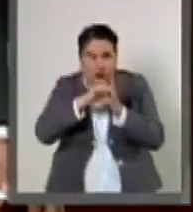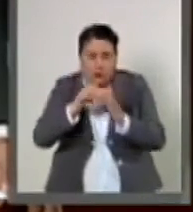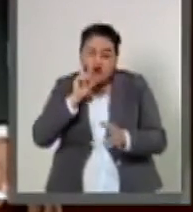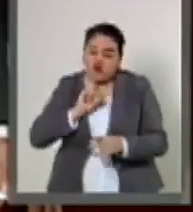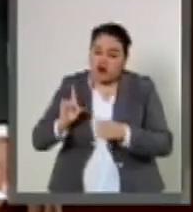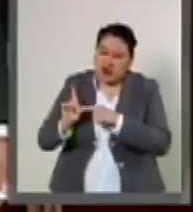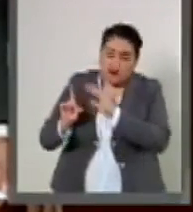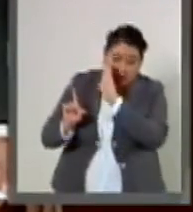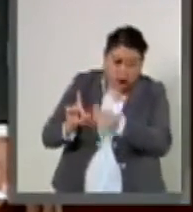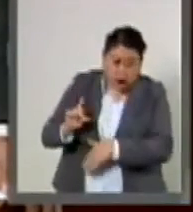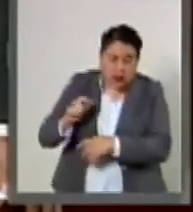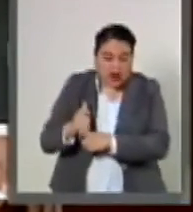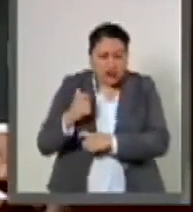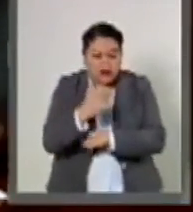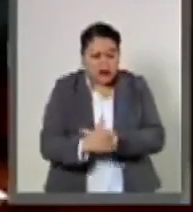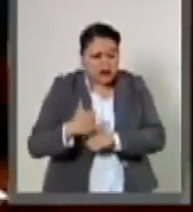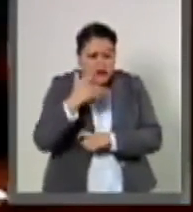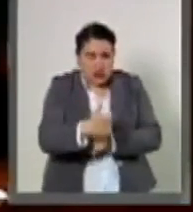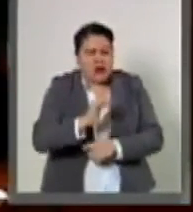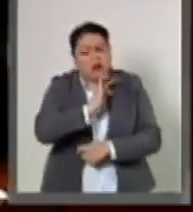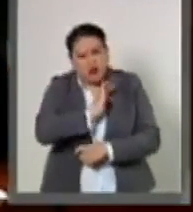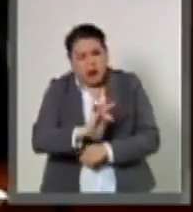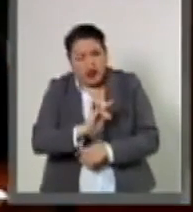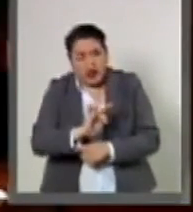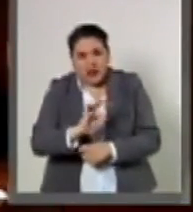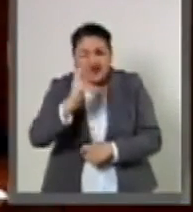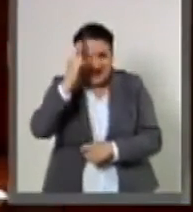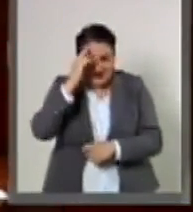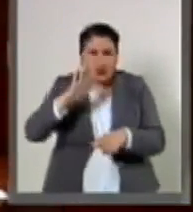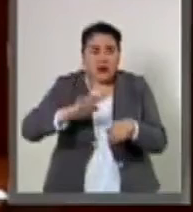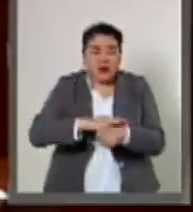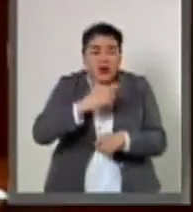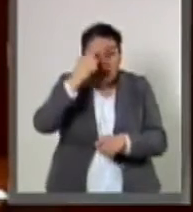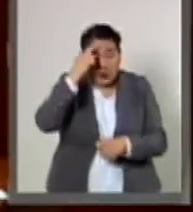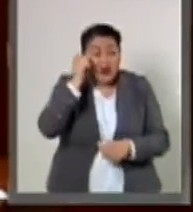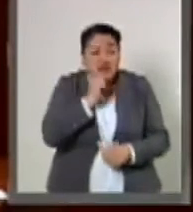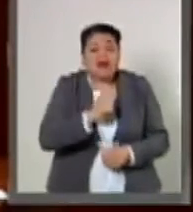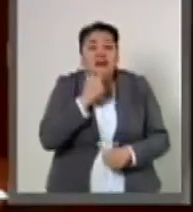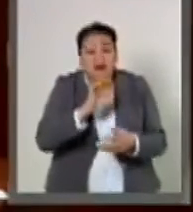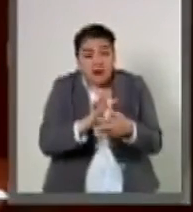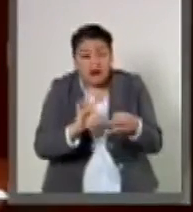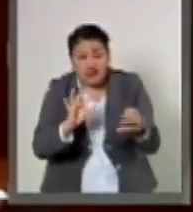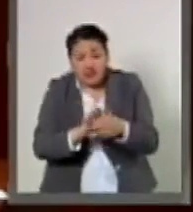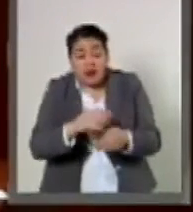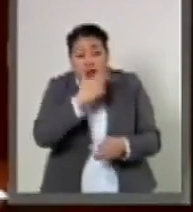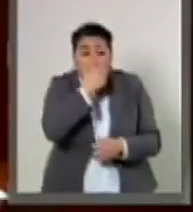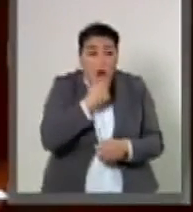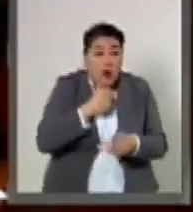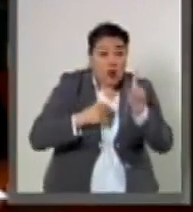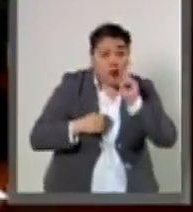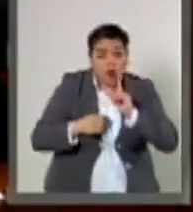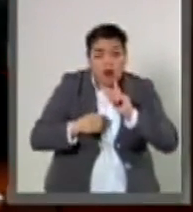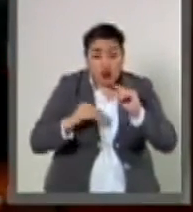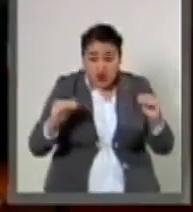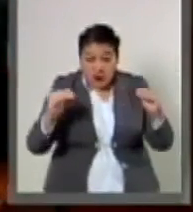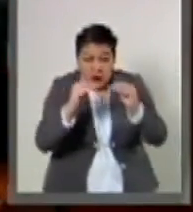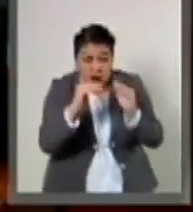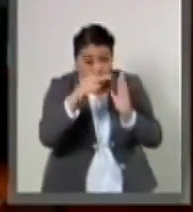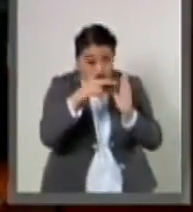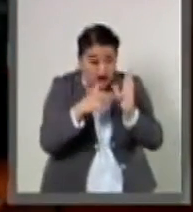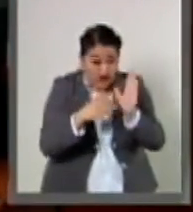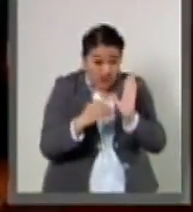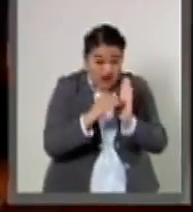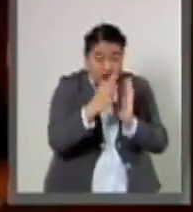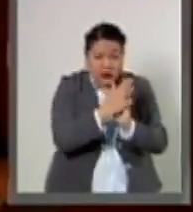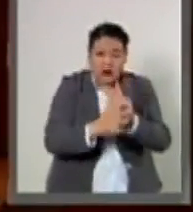viudez, ya que este no se contempla para el mismo caso en el de las mujeres beneficiadas bajo